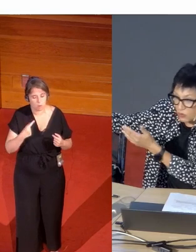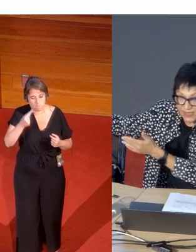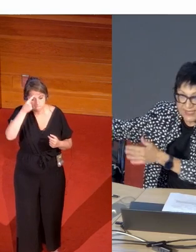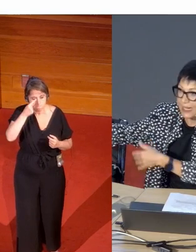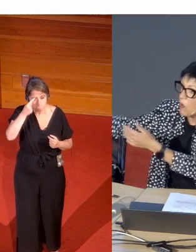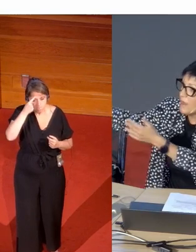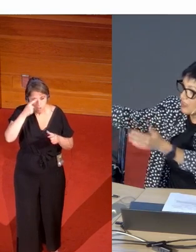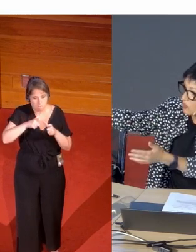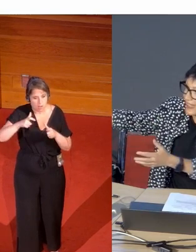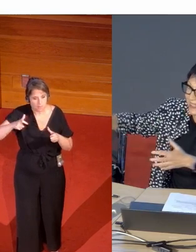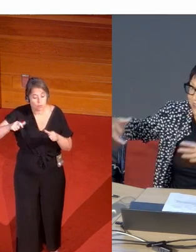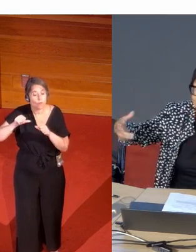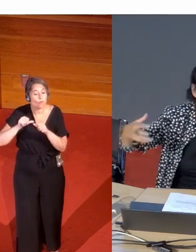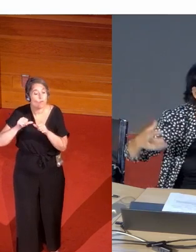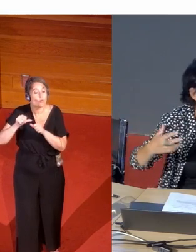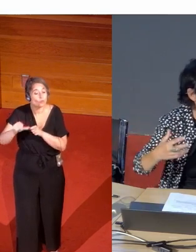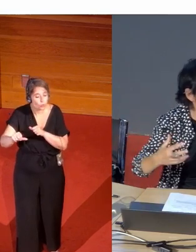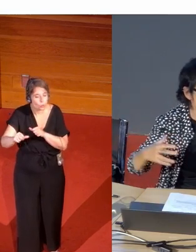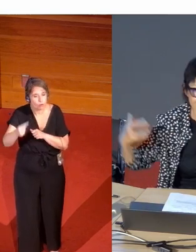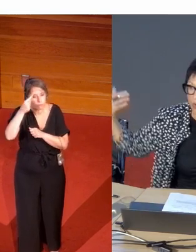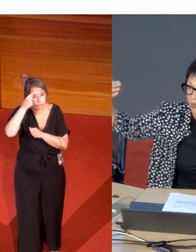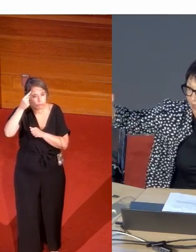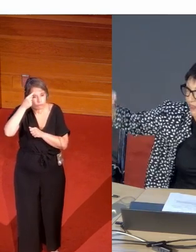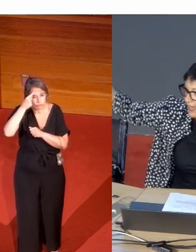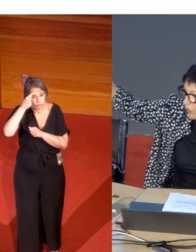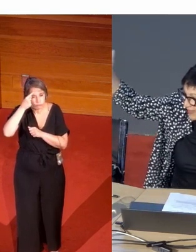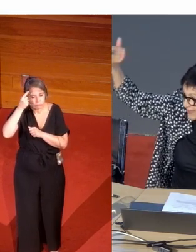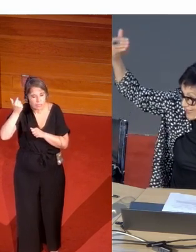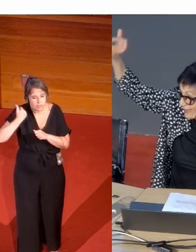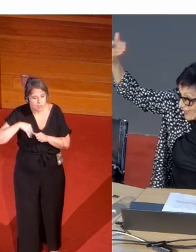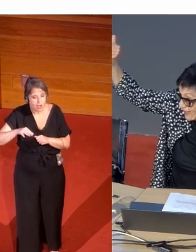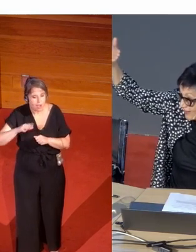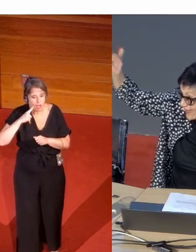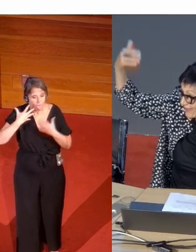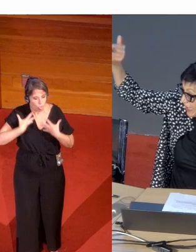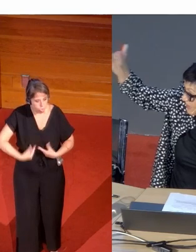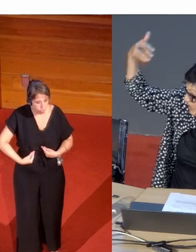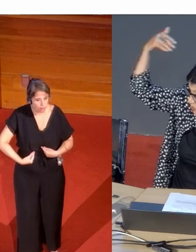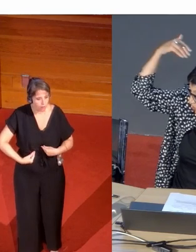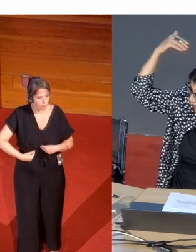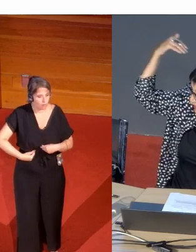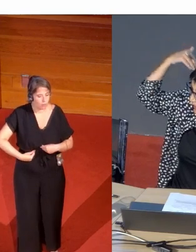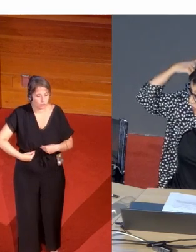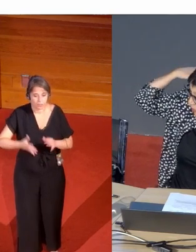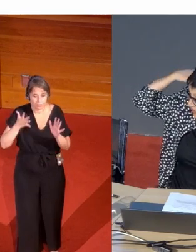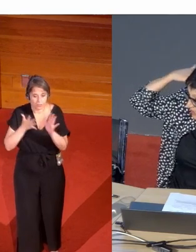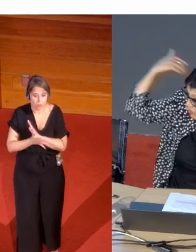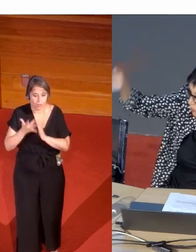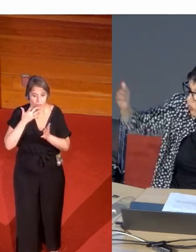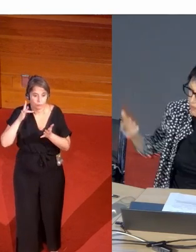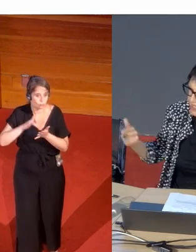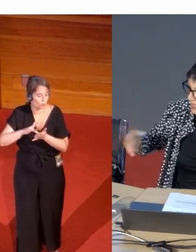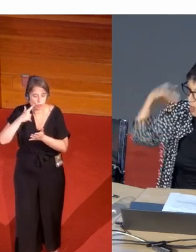entonces La pregunta es llegará un momento en que ese resentimiento será tal esa acumulación de agua detrás del dique será tal que pasará como con el Catrina Nuevo